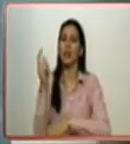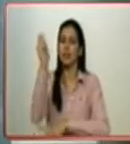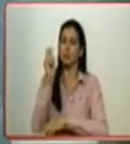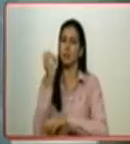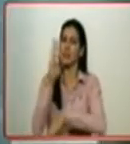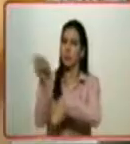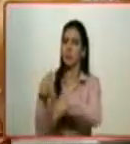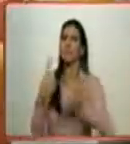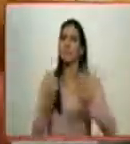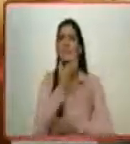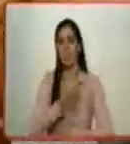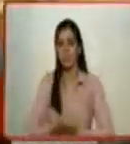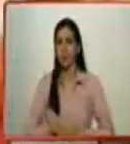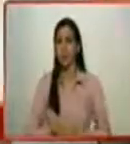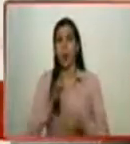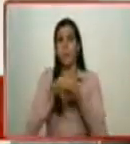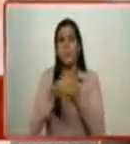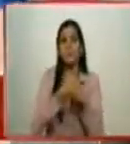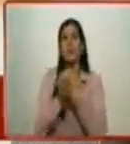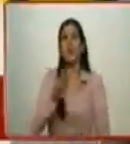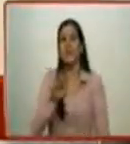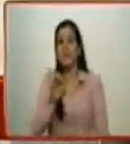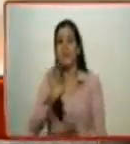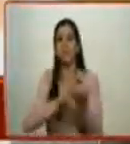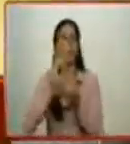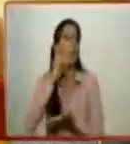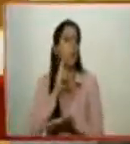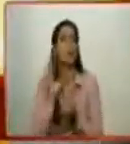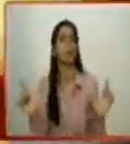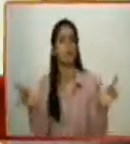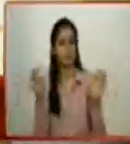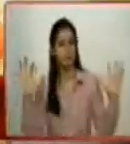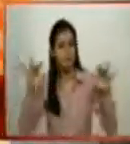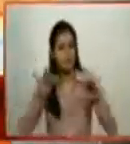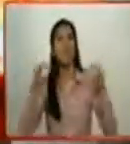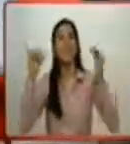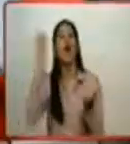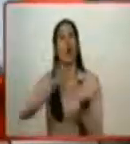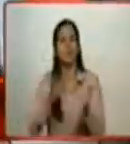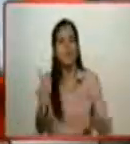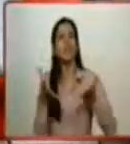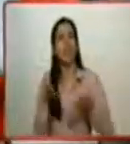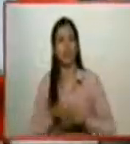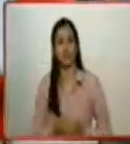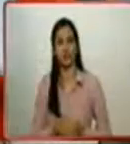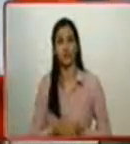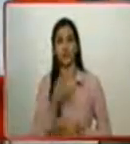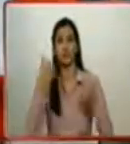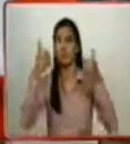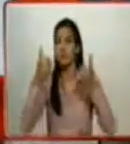diciembre. Desde el municipio Eres, en Ciudad Bolívar, se reunieron para festejar una nueva victoria. Afirmaron que el